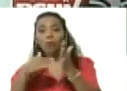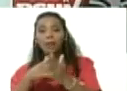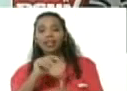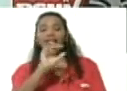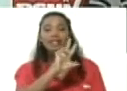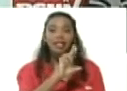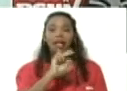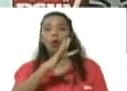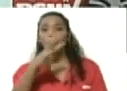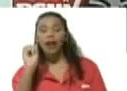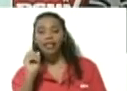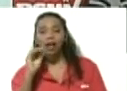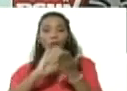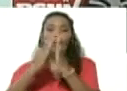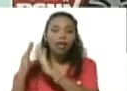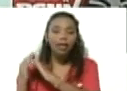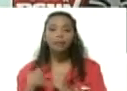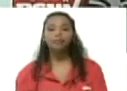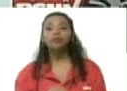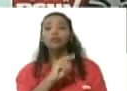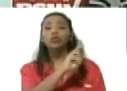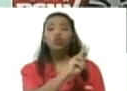48.340 comunidades, tenemos